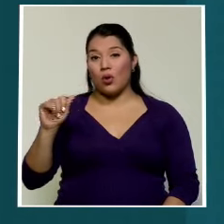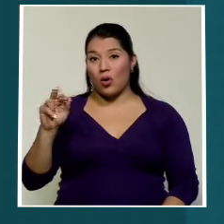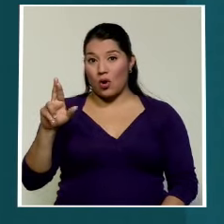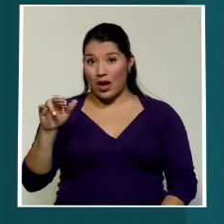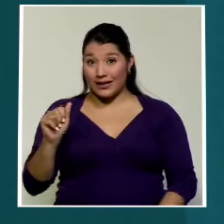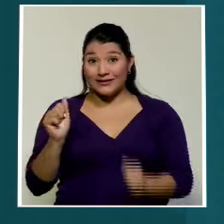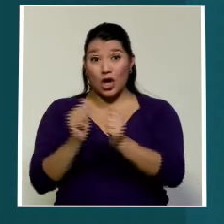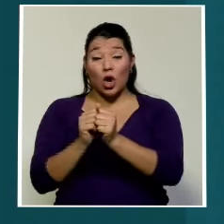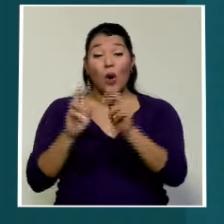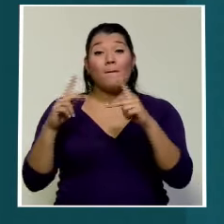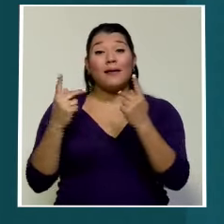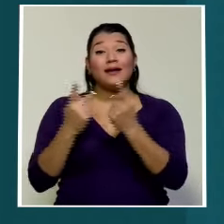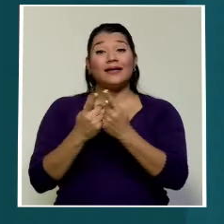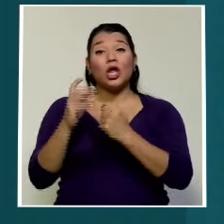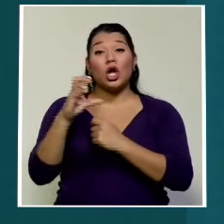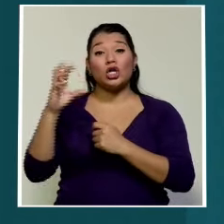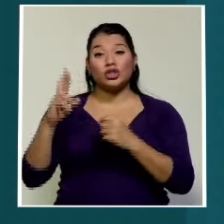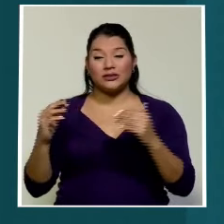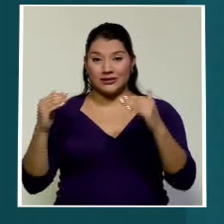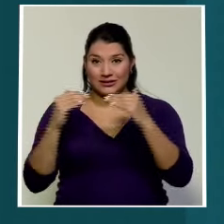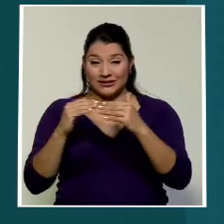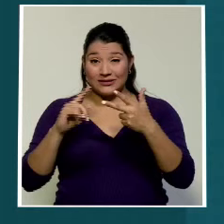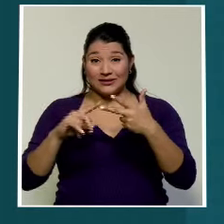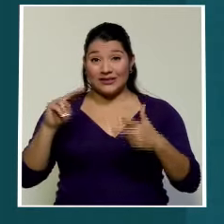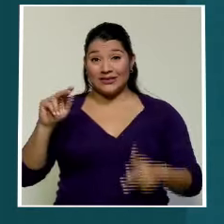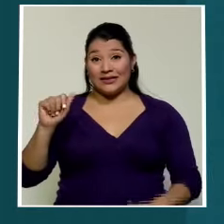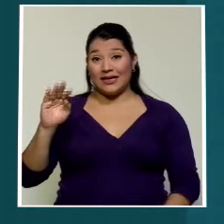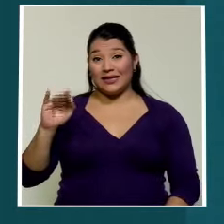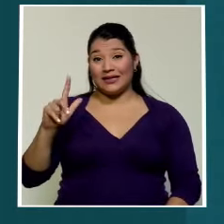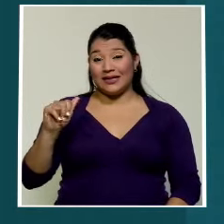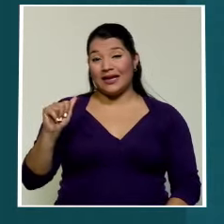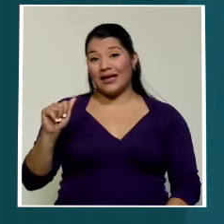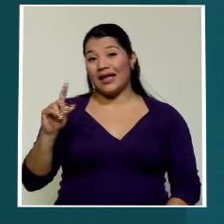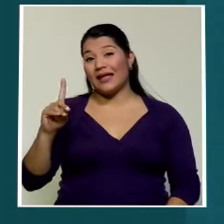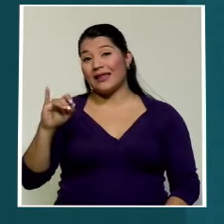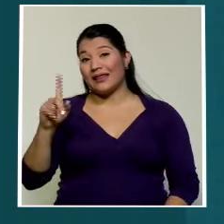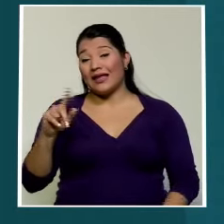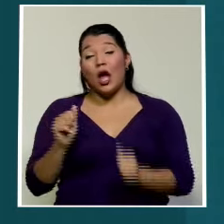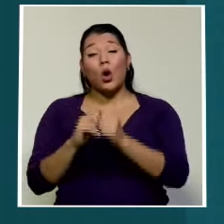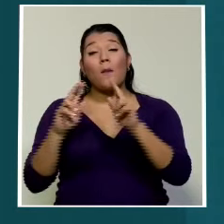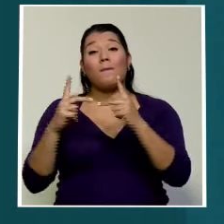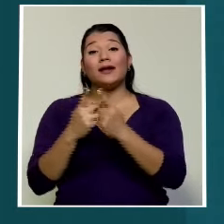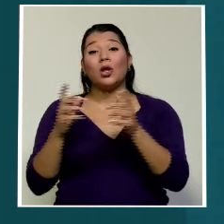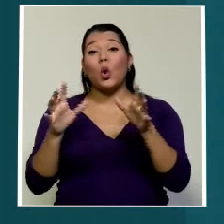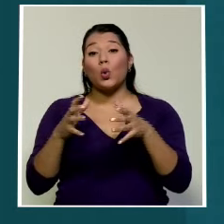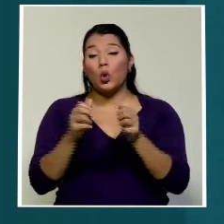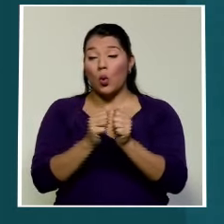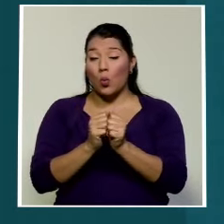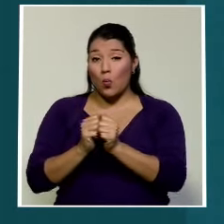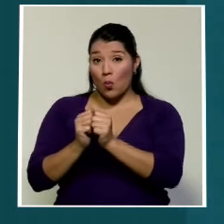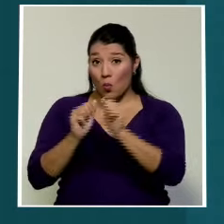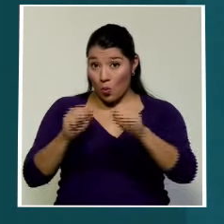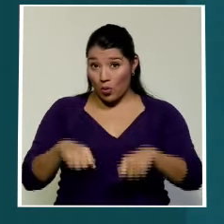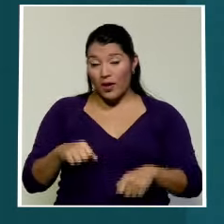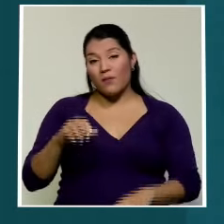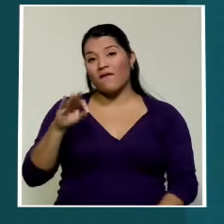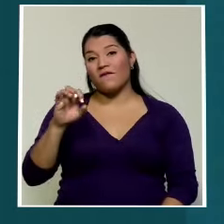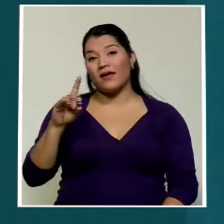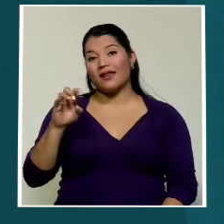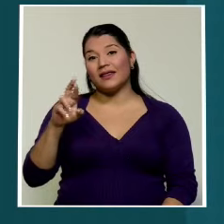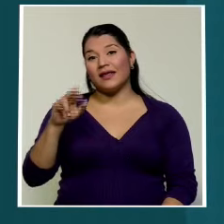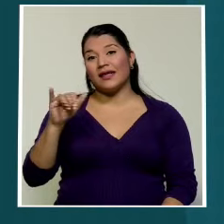Rica Justa, Natalia Díaz del partido Unidos Podemos, Federico Malavasi de Unión Liberal, que tiene una